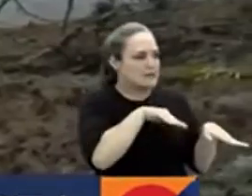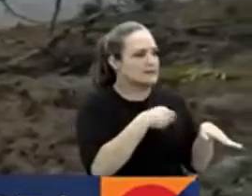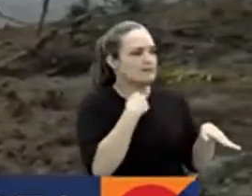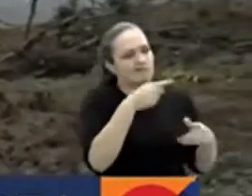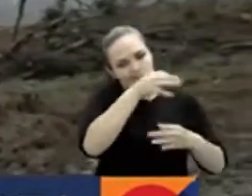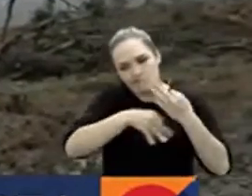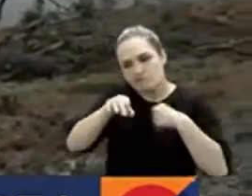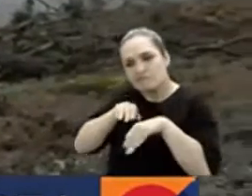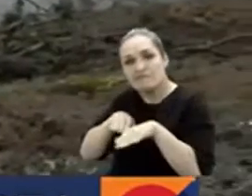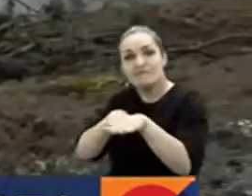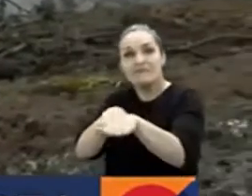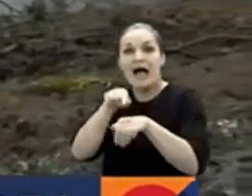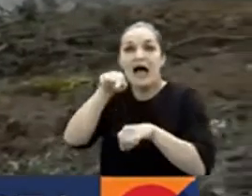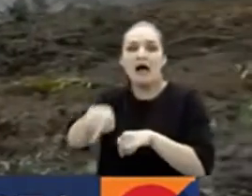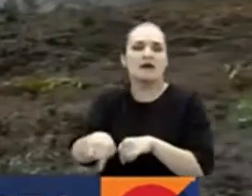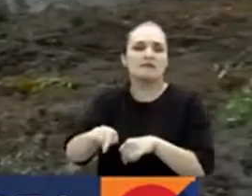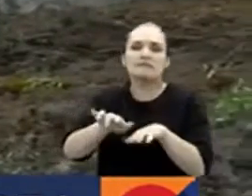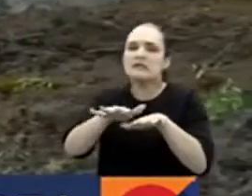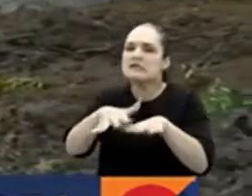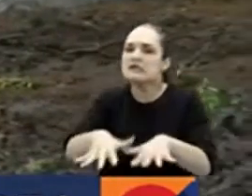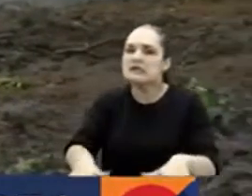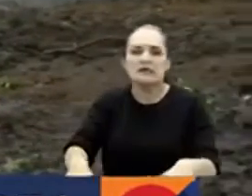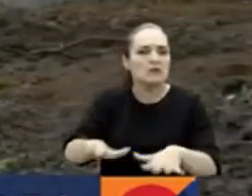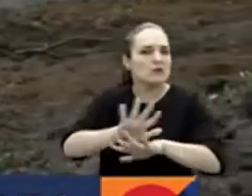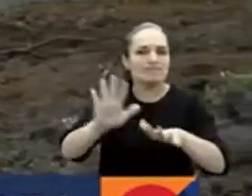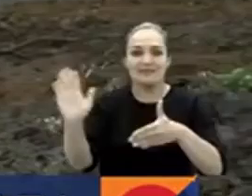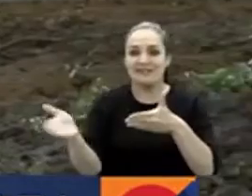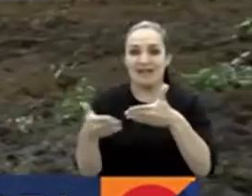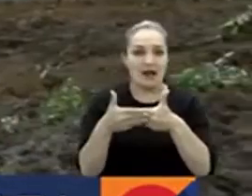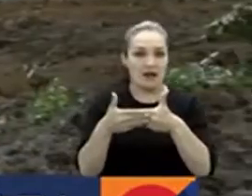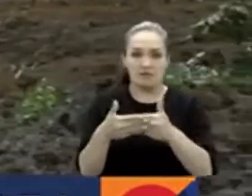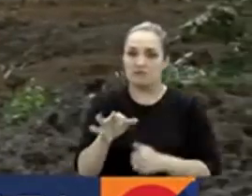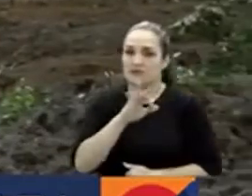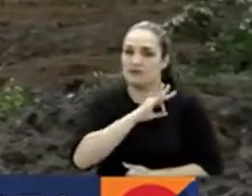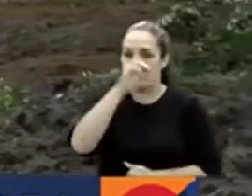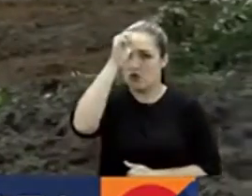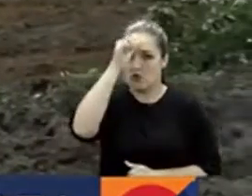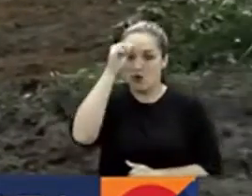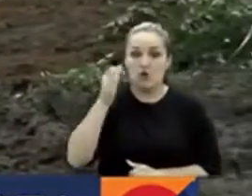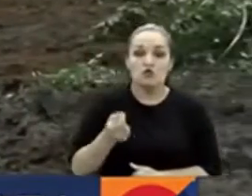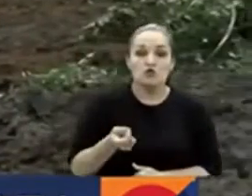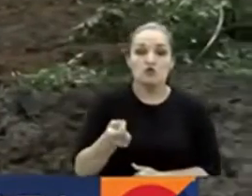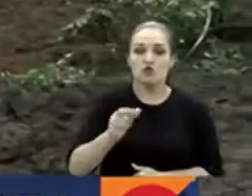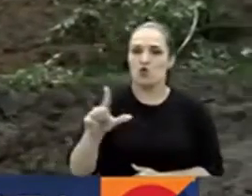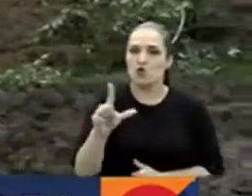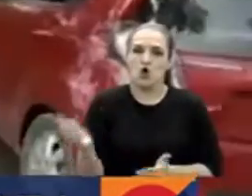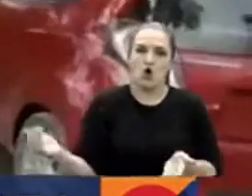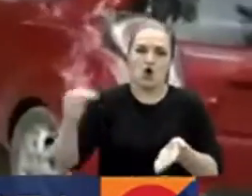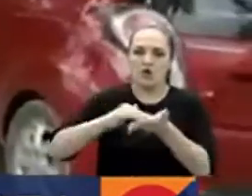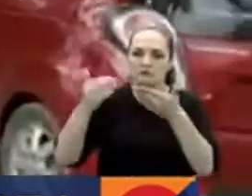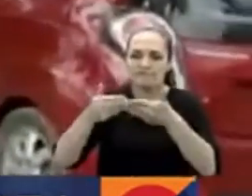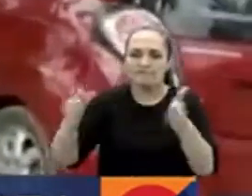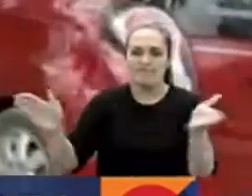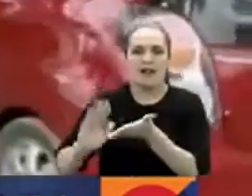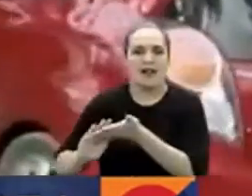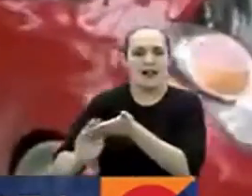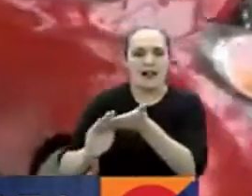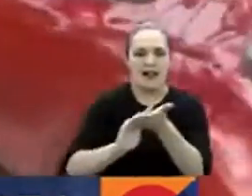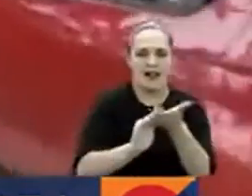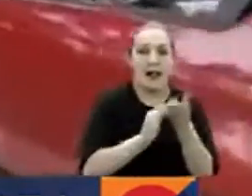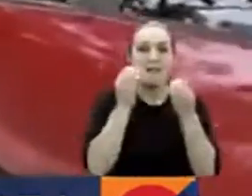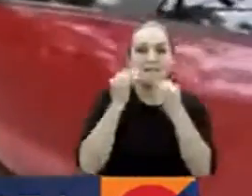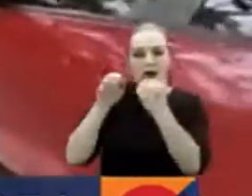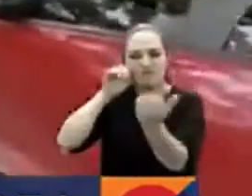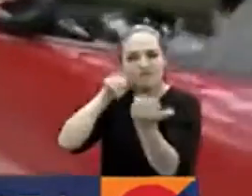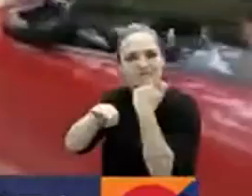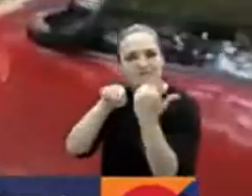Las autoridades la han cerrado este fin de semana. El próximo lunes volverá a estar abierta para que puedan transitar